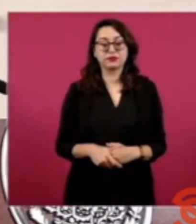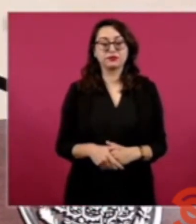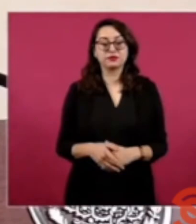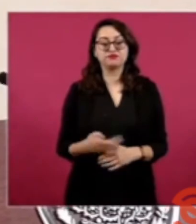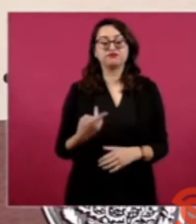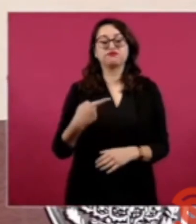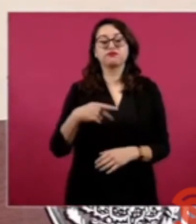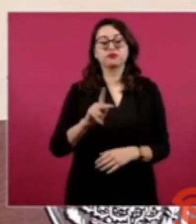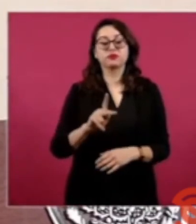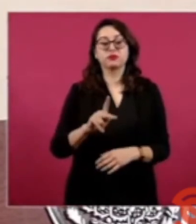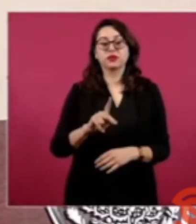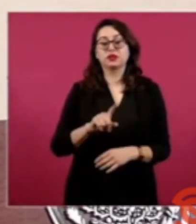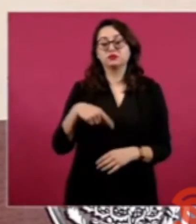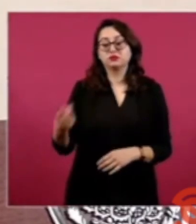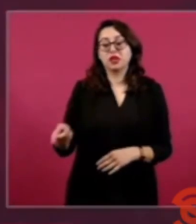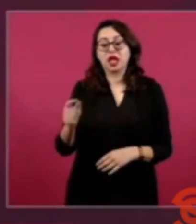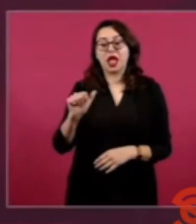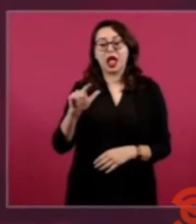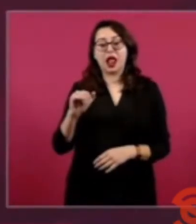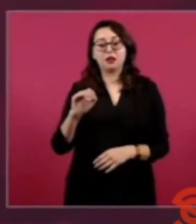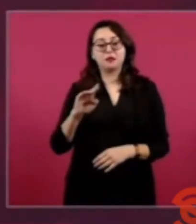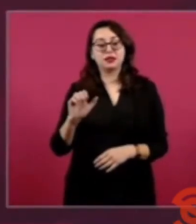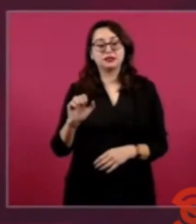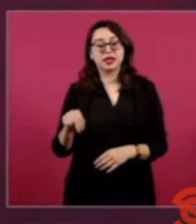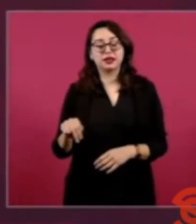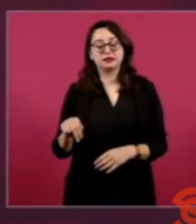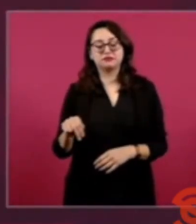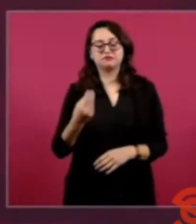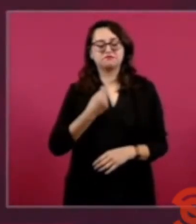Almazán no resistió,